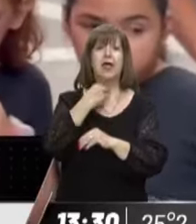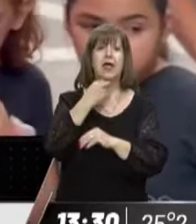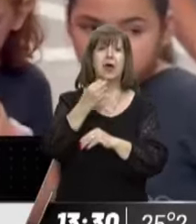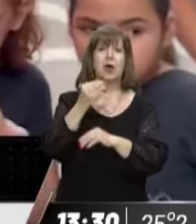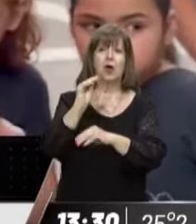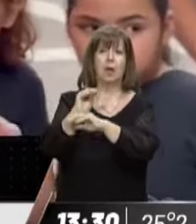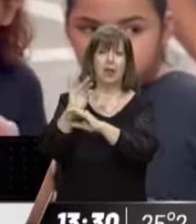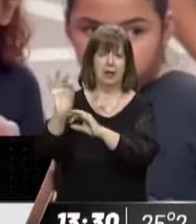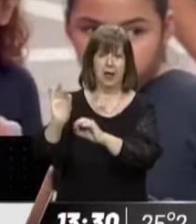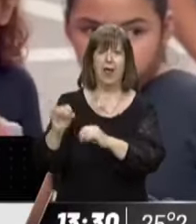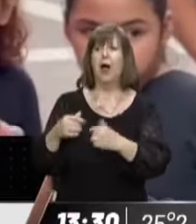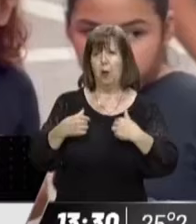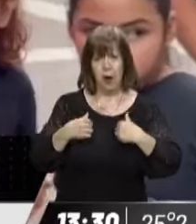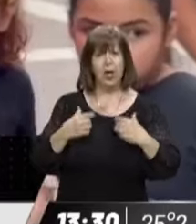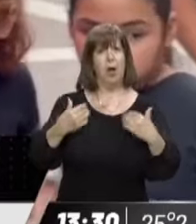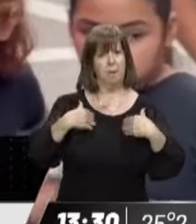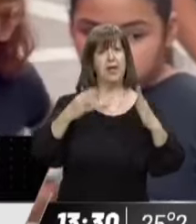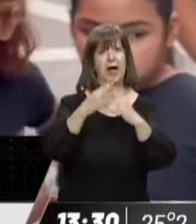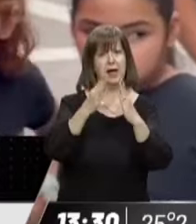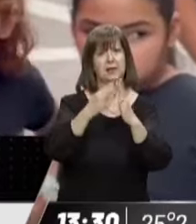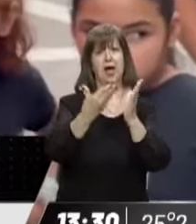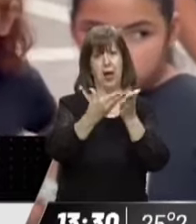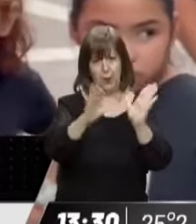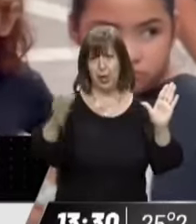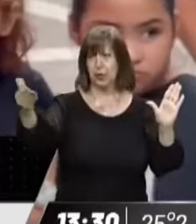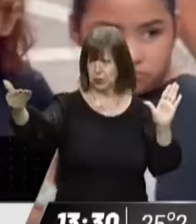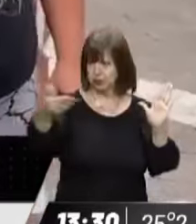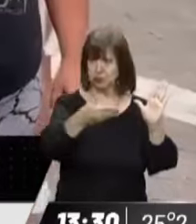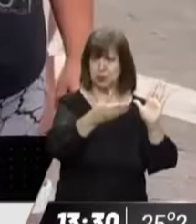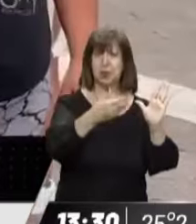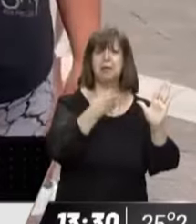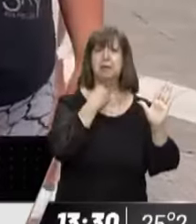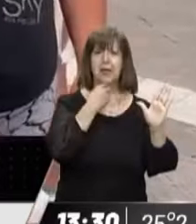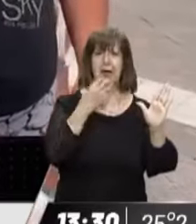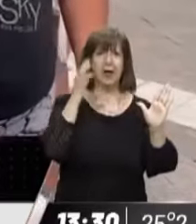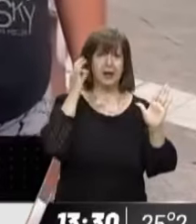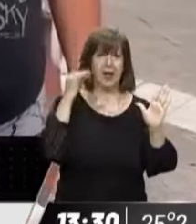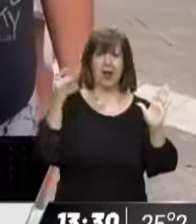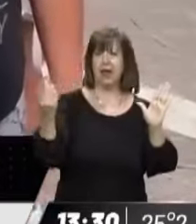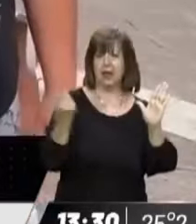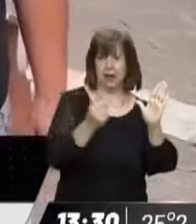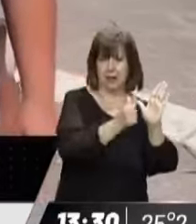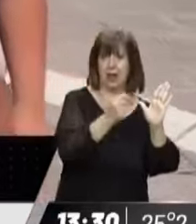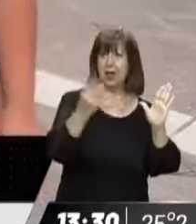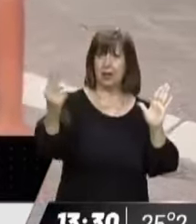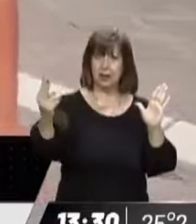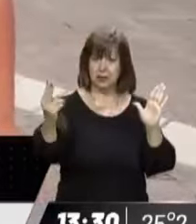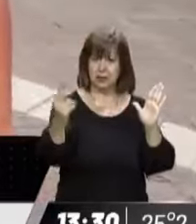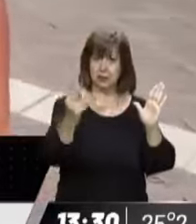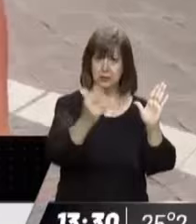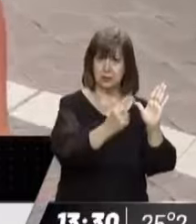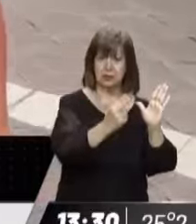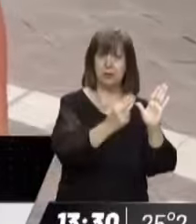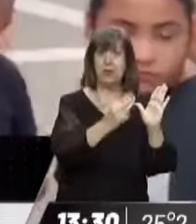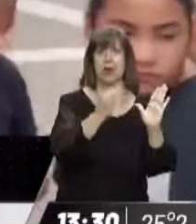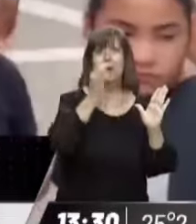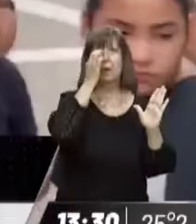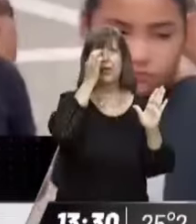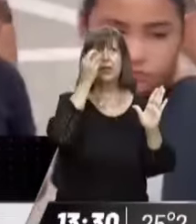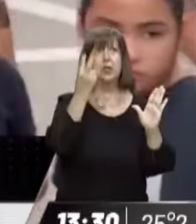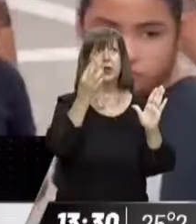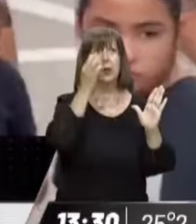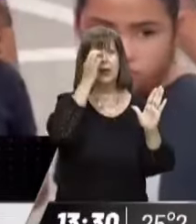hijos. Le ofrecí mi casa con mi hija, le ofrecimos la casa, se fueron a quedar. Eso fue un día